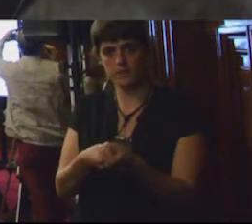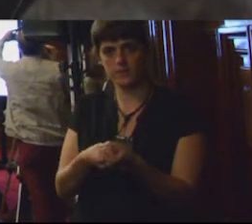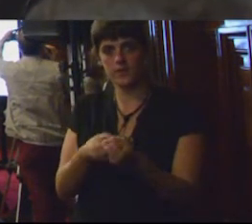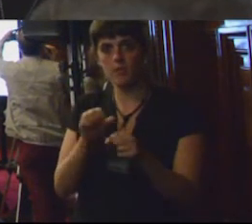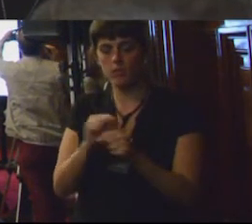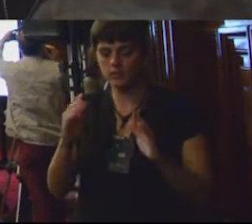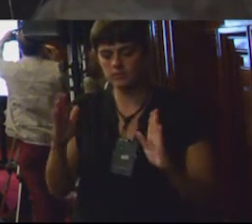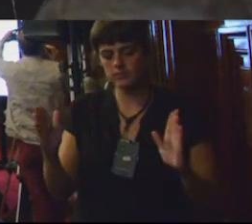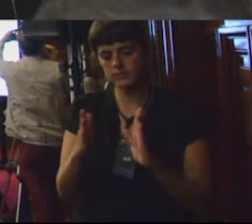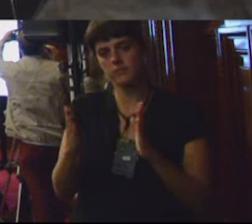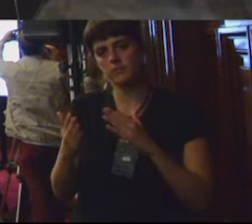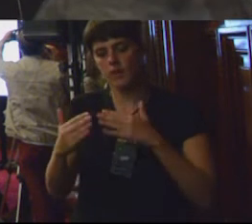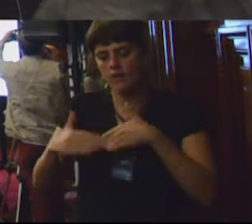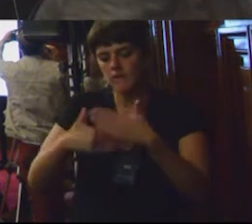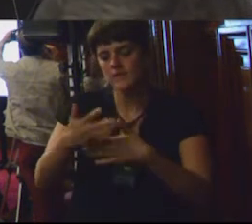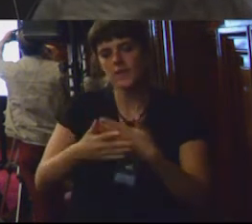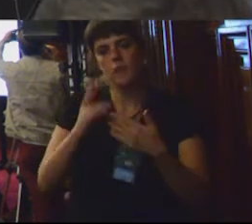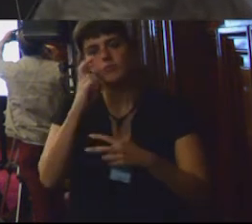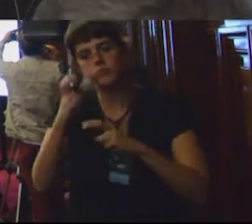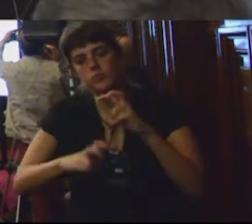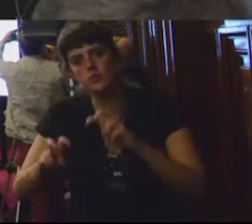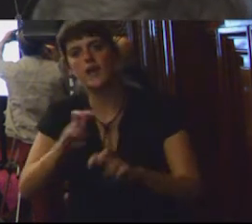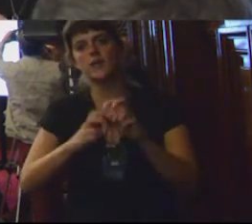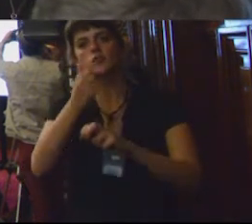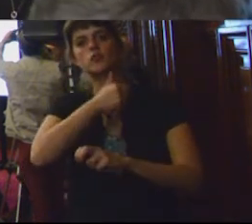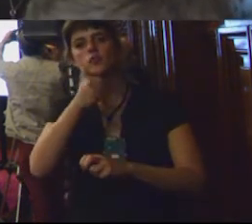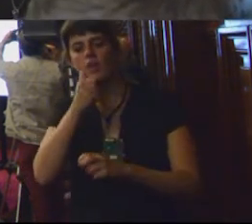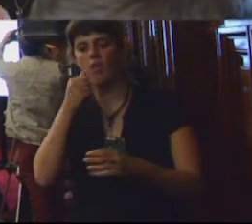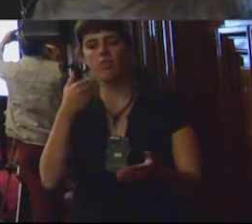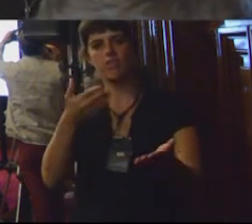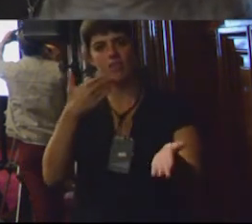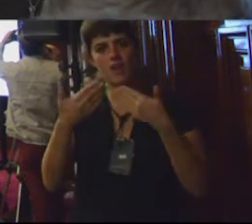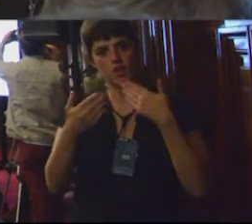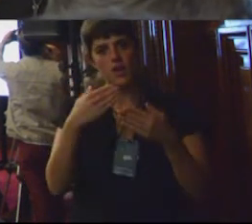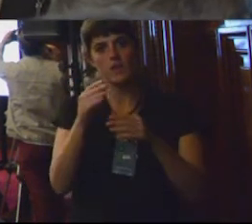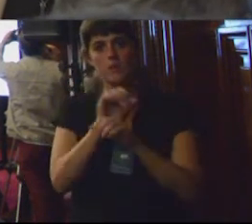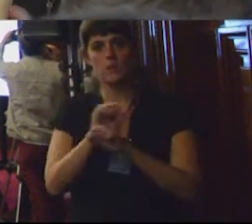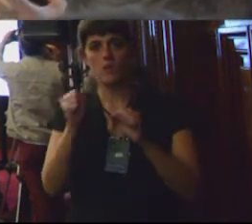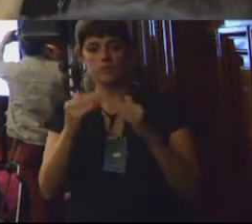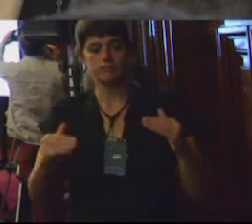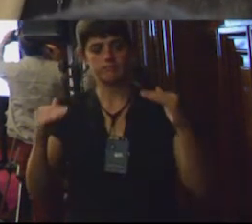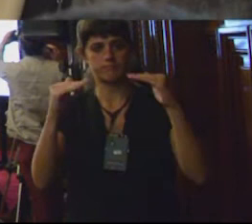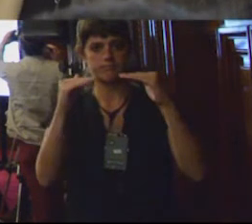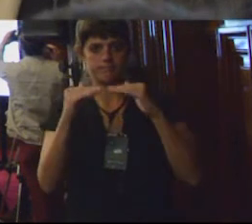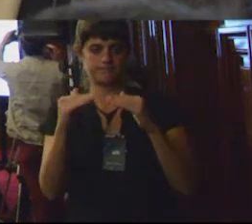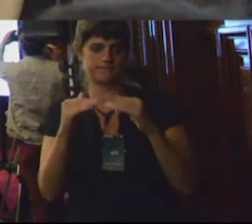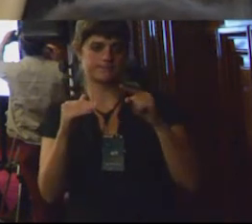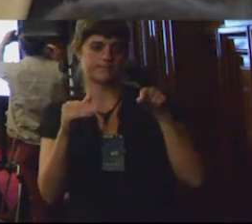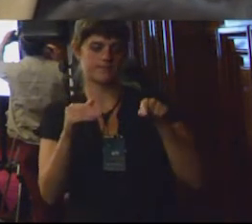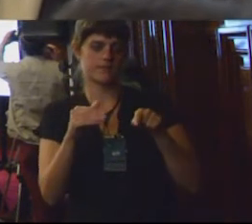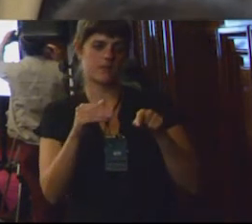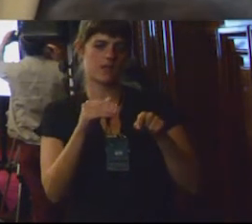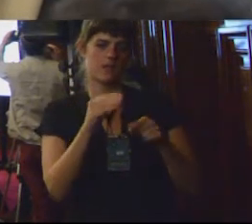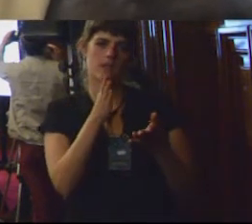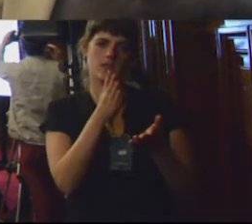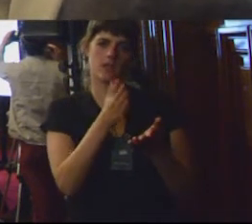avanzar en soluciones dialogadas que pongan los estándares internacionales de protección de derechos humanos en el centro de esta discusión.